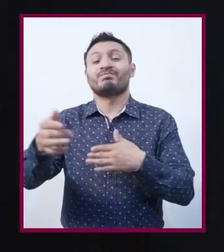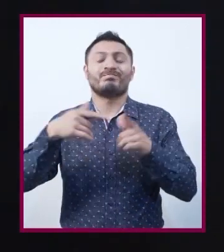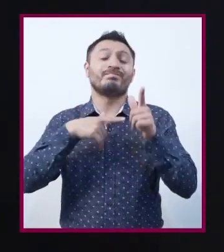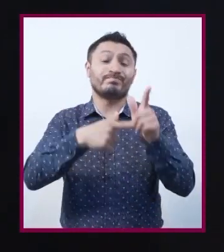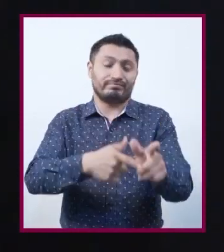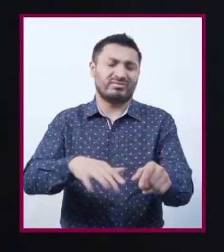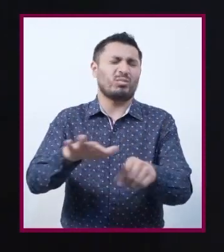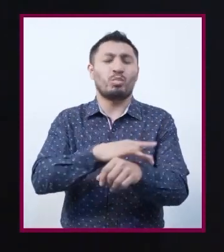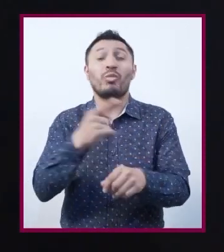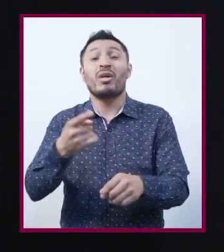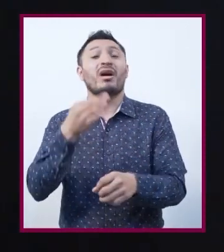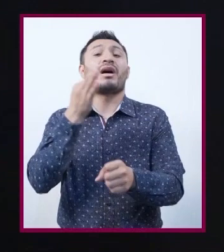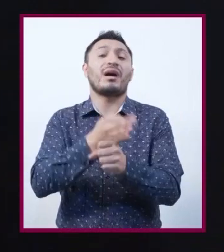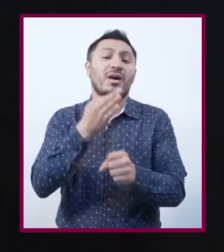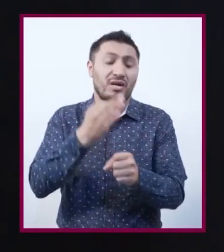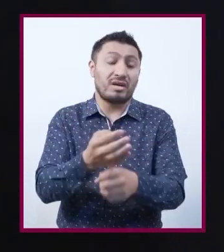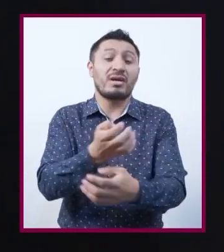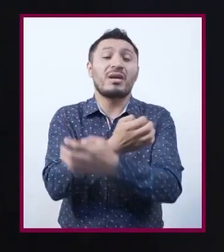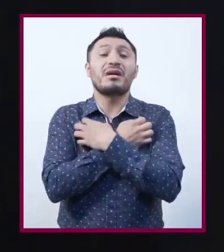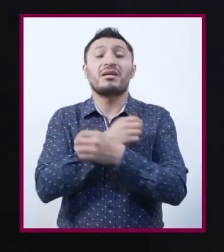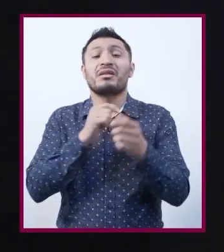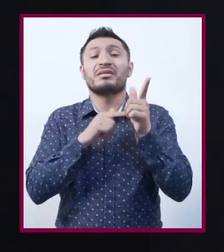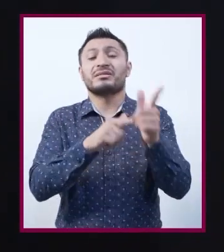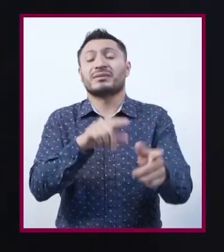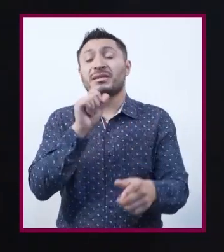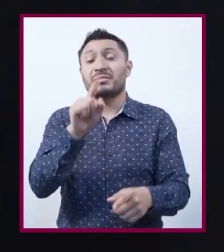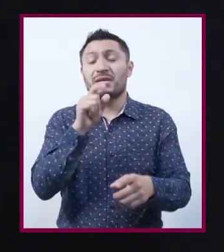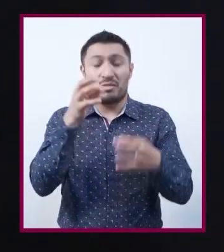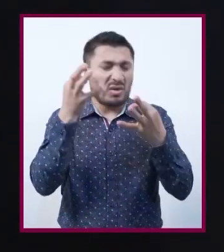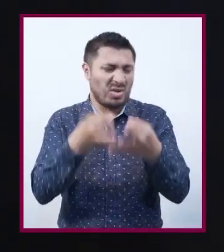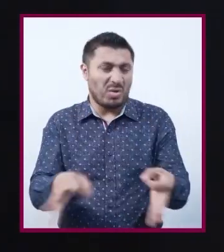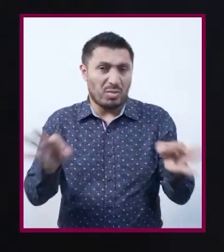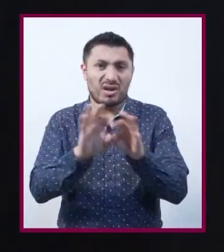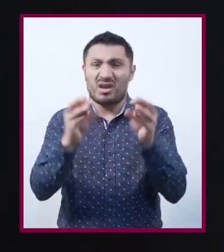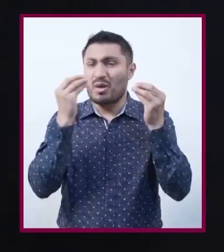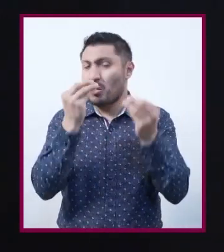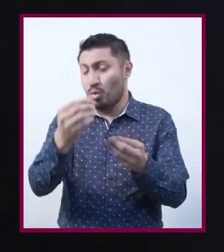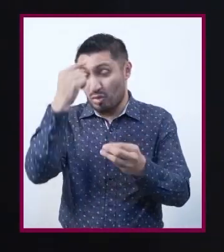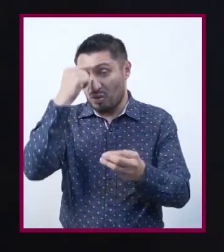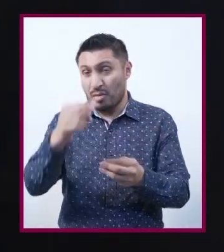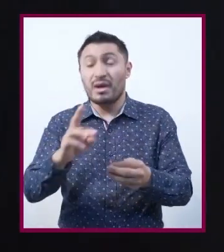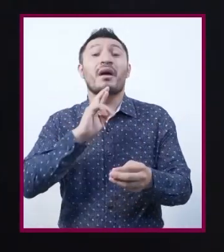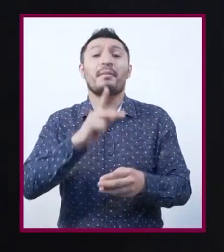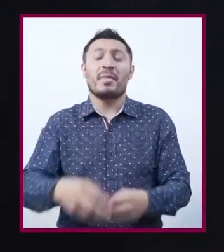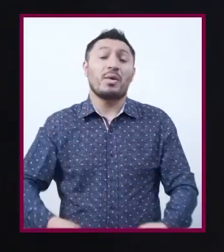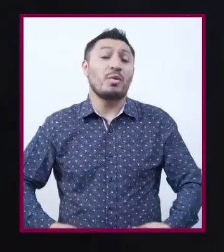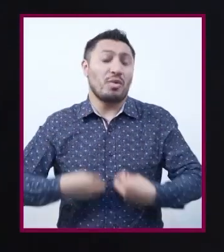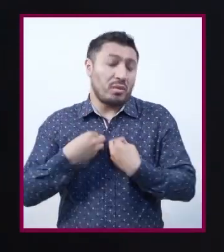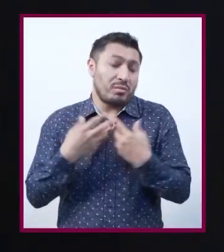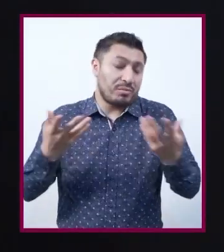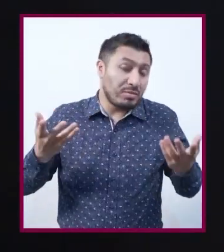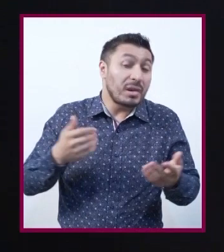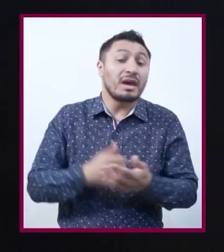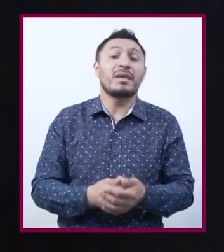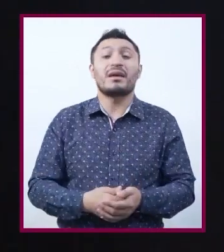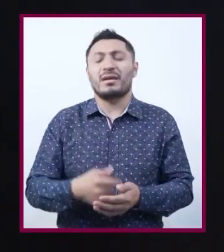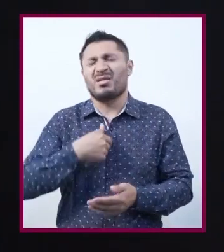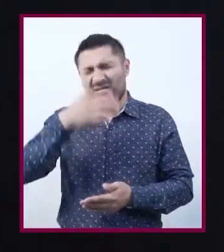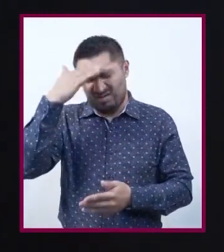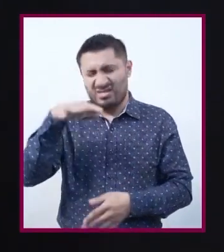vigente, ya que en la actualidad la educación continúa siendo un factor importantísimo para tener una mejor calidad de